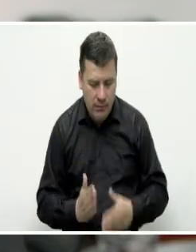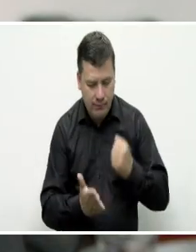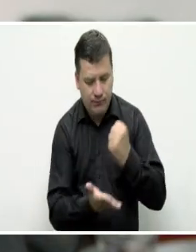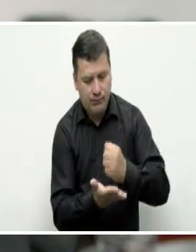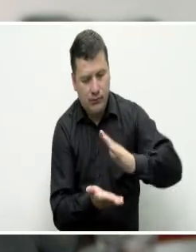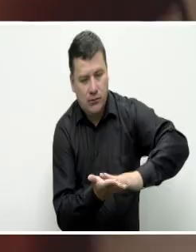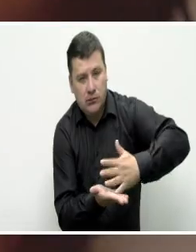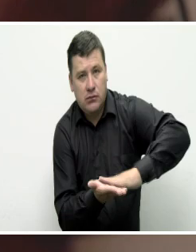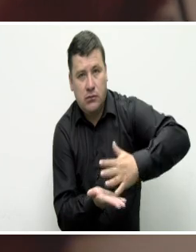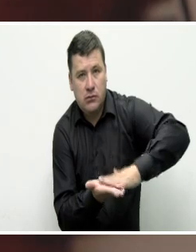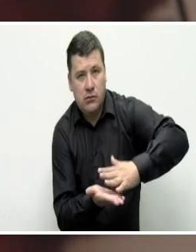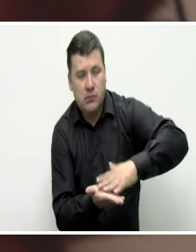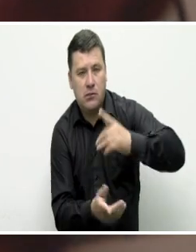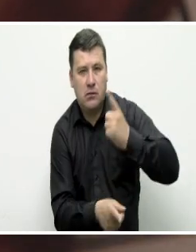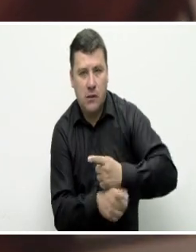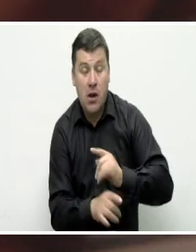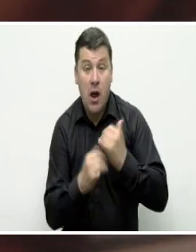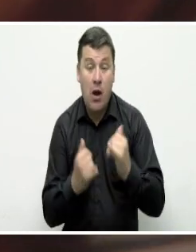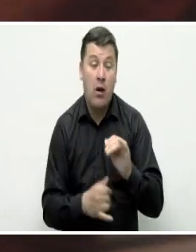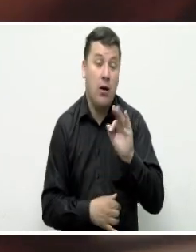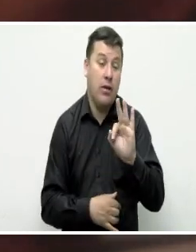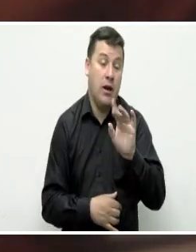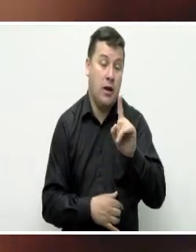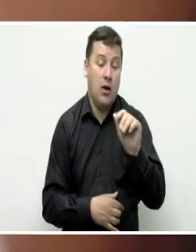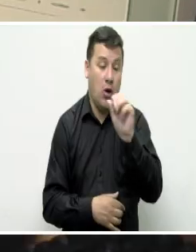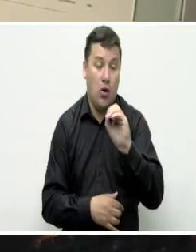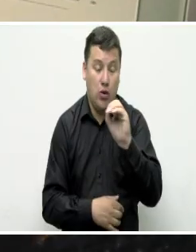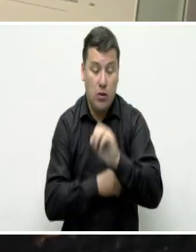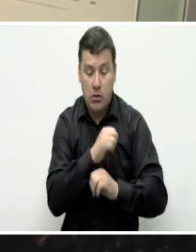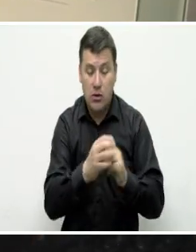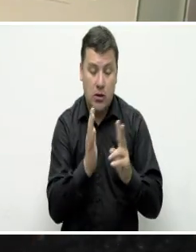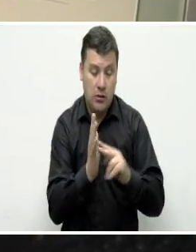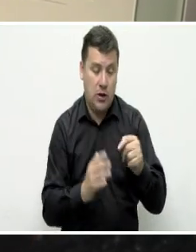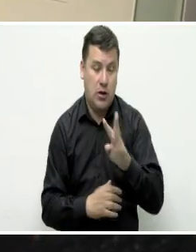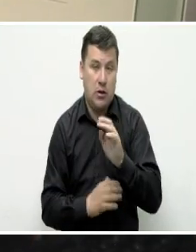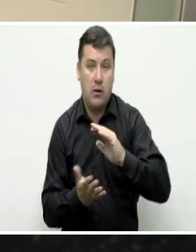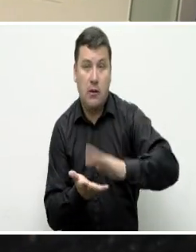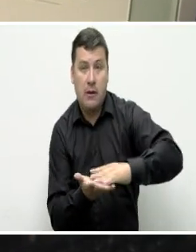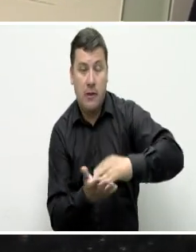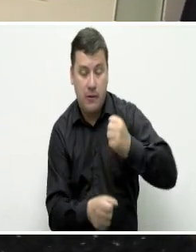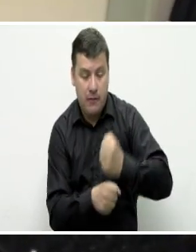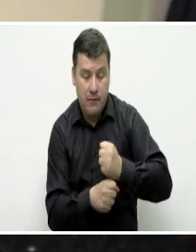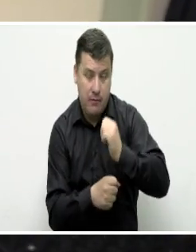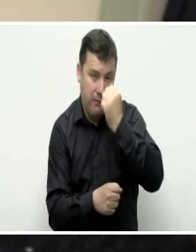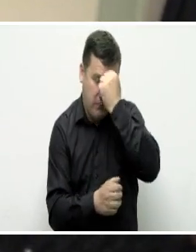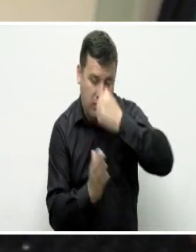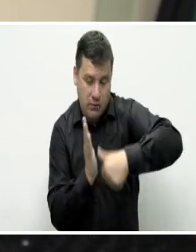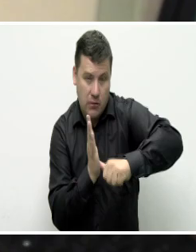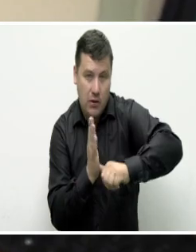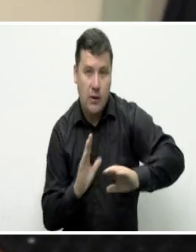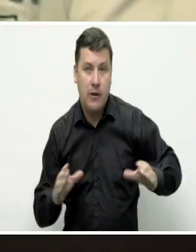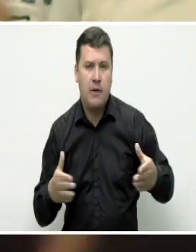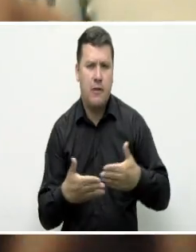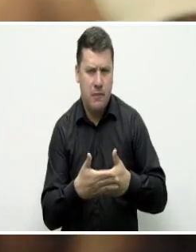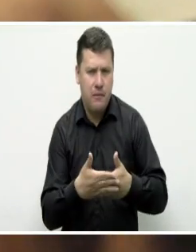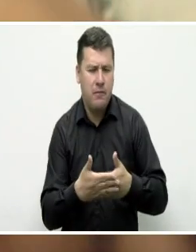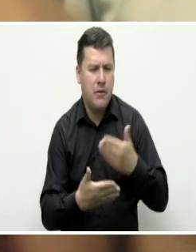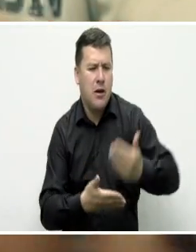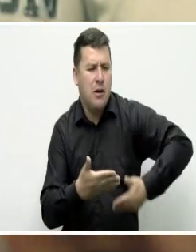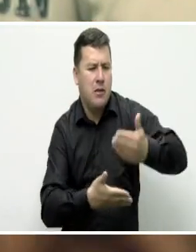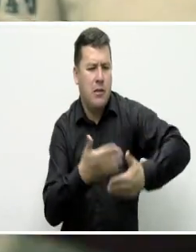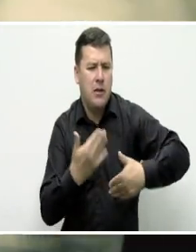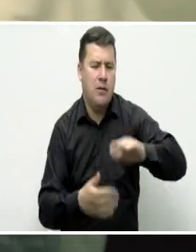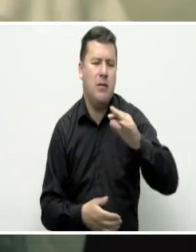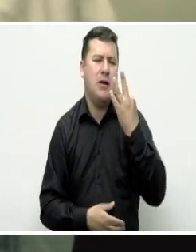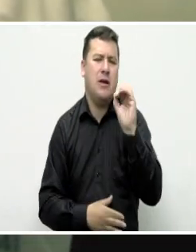estas personas. Hasta el 30 de octubre de 2018, la Registraduría Nacional del Estado Civil había tramitado más